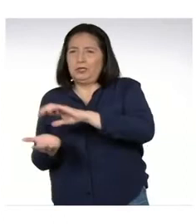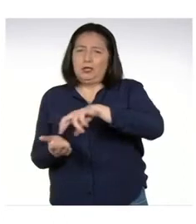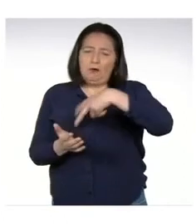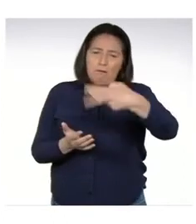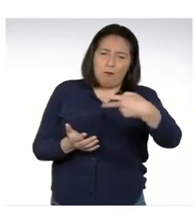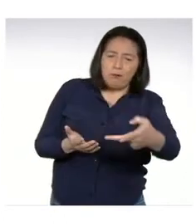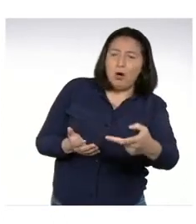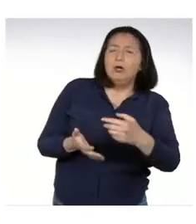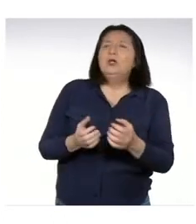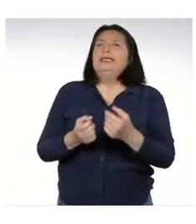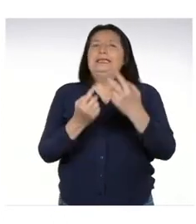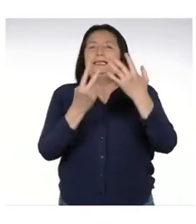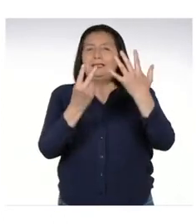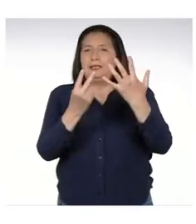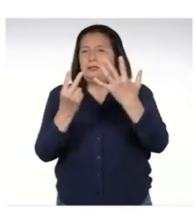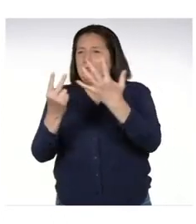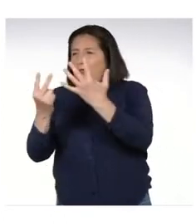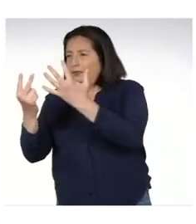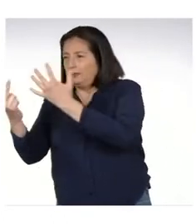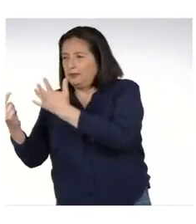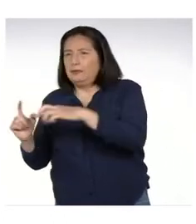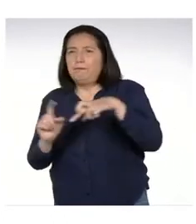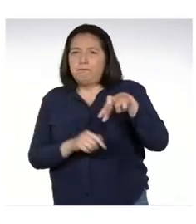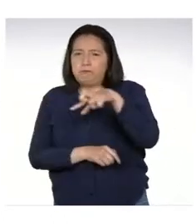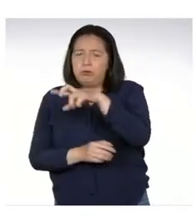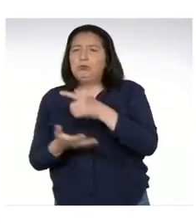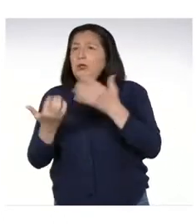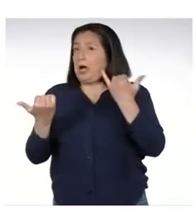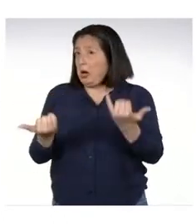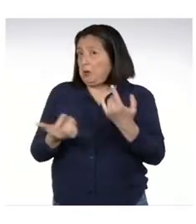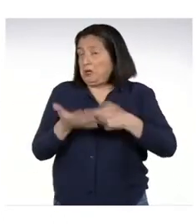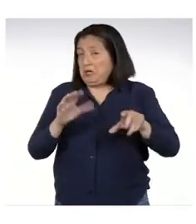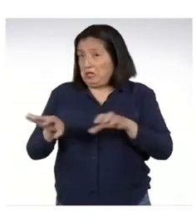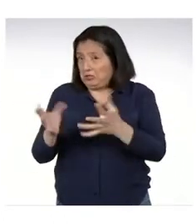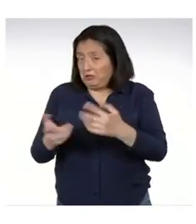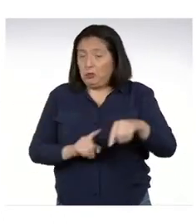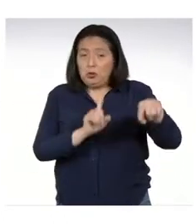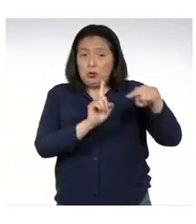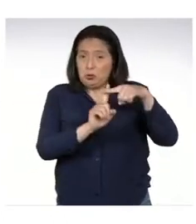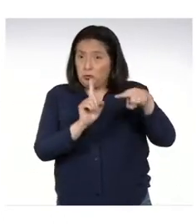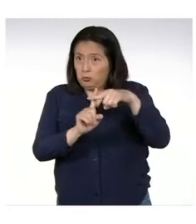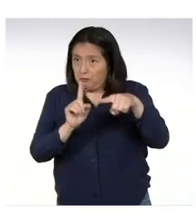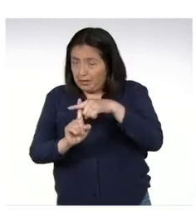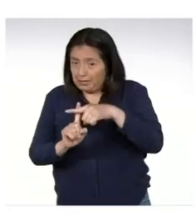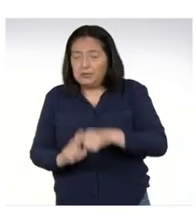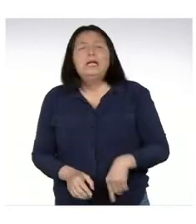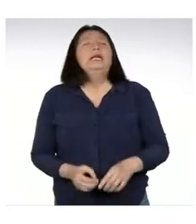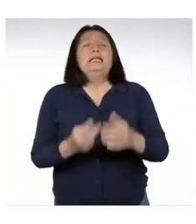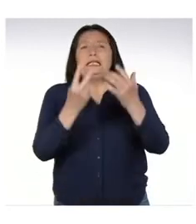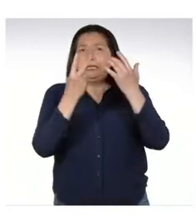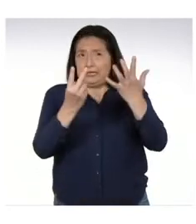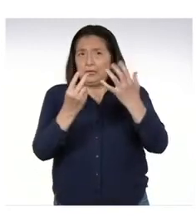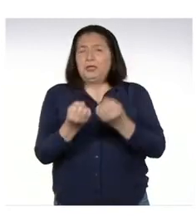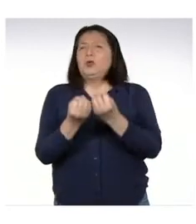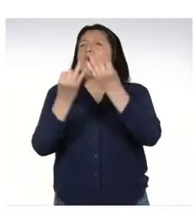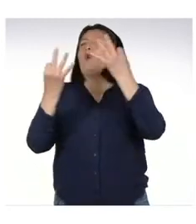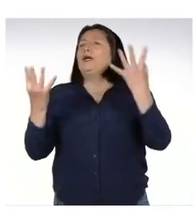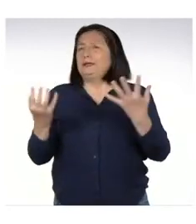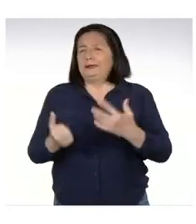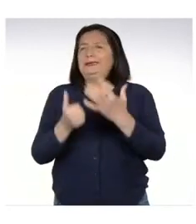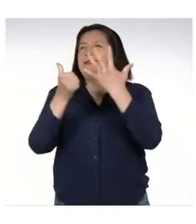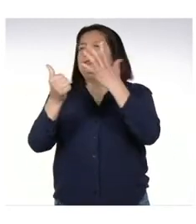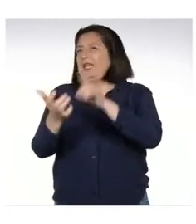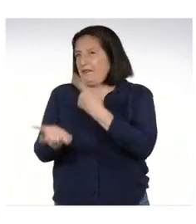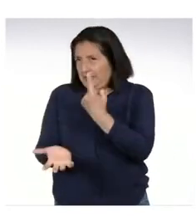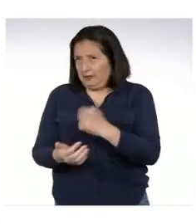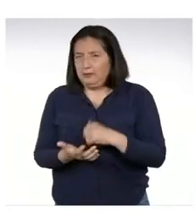una vale 7 puntos. Ahora lo que tenemos que hacer es sumar 6 veces 7. Es decir, sumamos